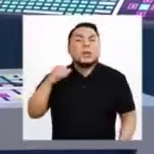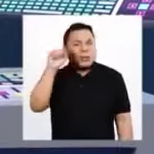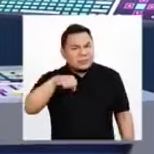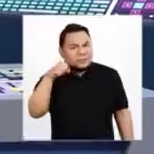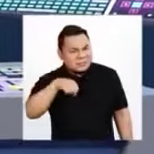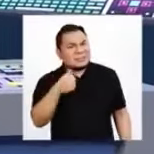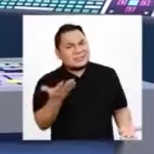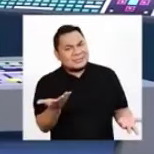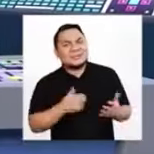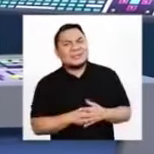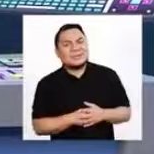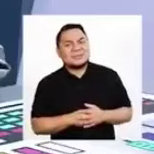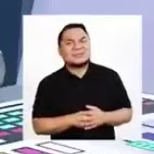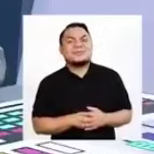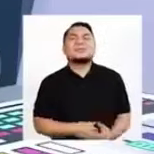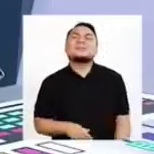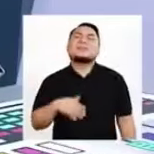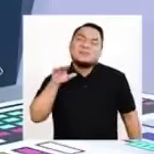¡Claro!